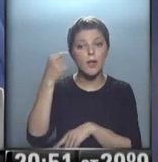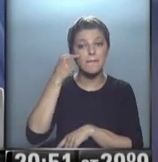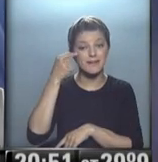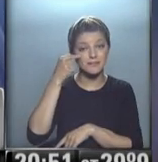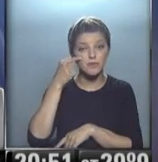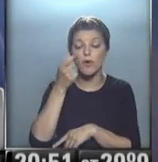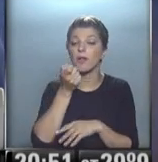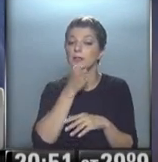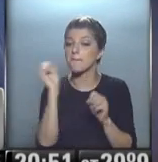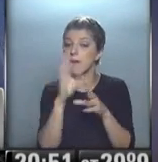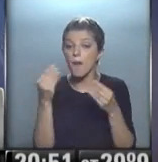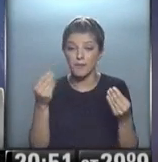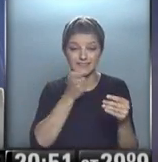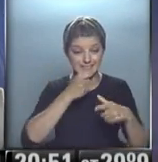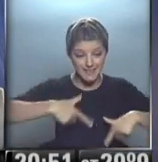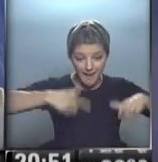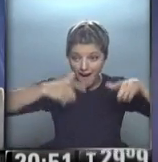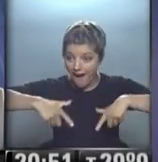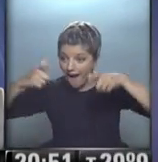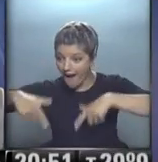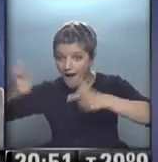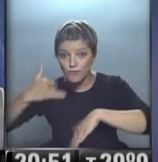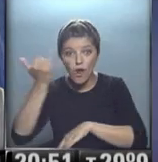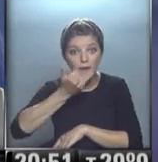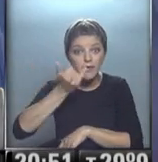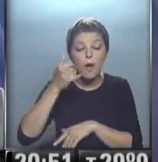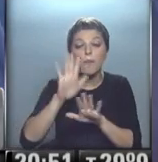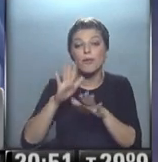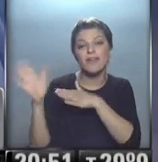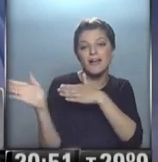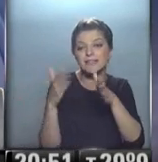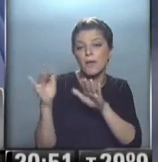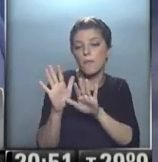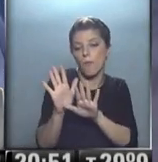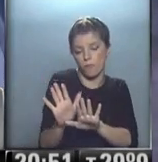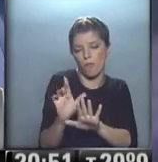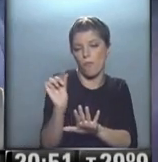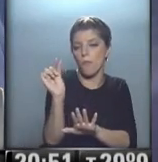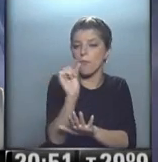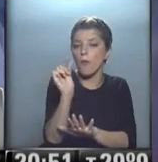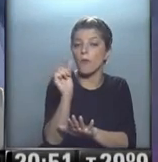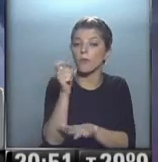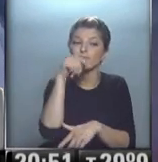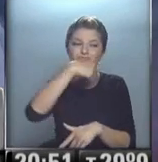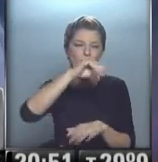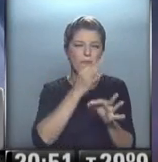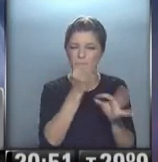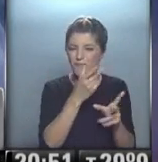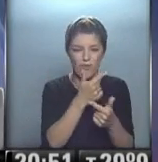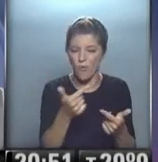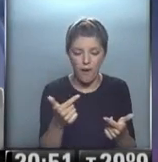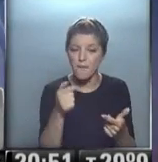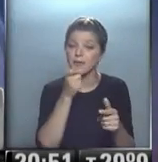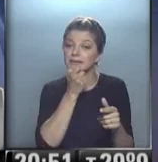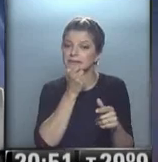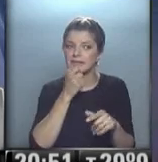haber servido para frenar un poco. Uno no es experto en estos temas, pero cuando tantos analistas lo sostienen y